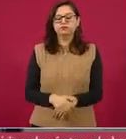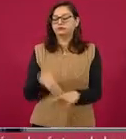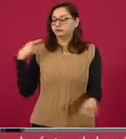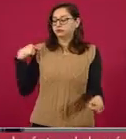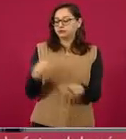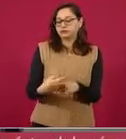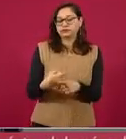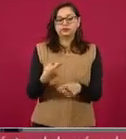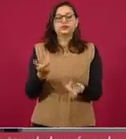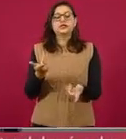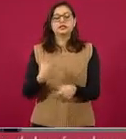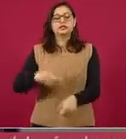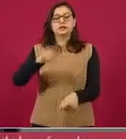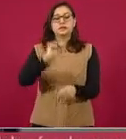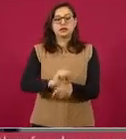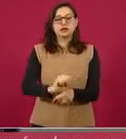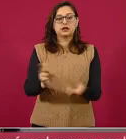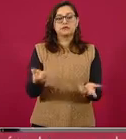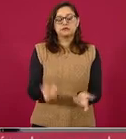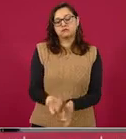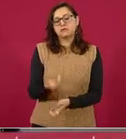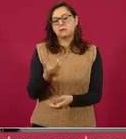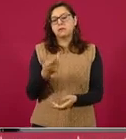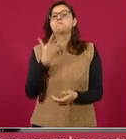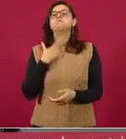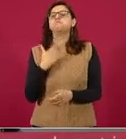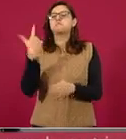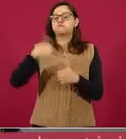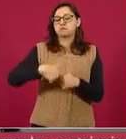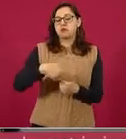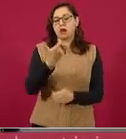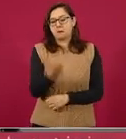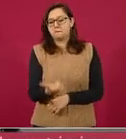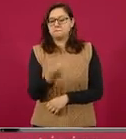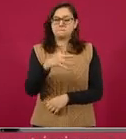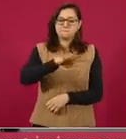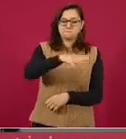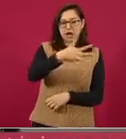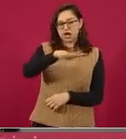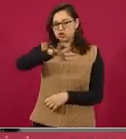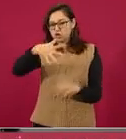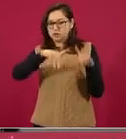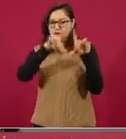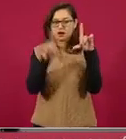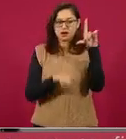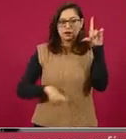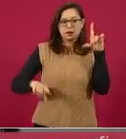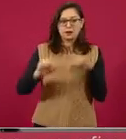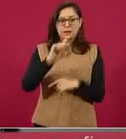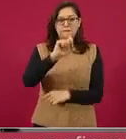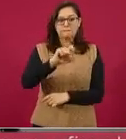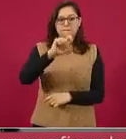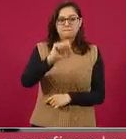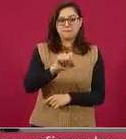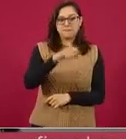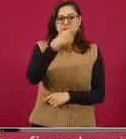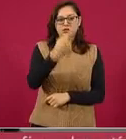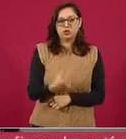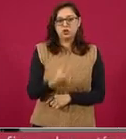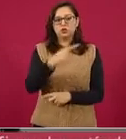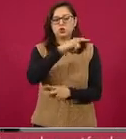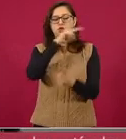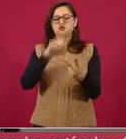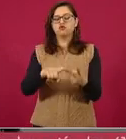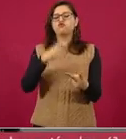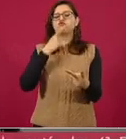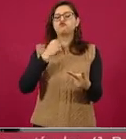2 centavos, que más o menos será el promedio en esta semana. 23 pesos el promedio de la